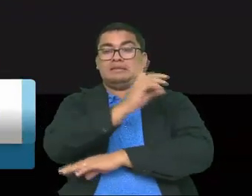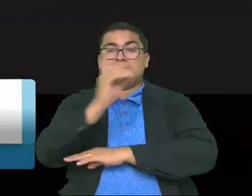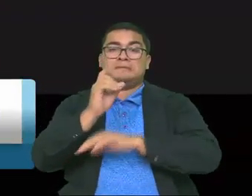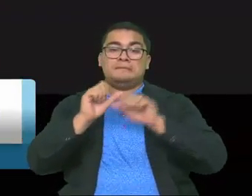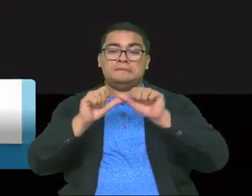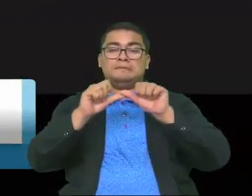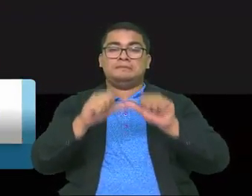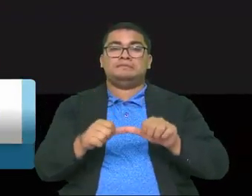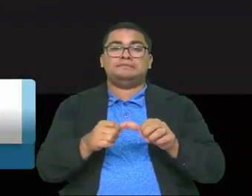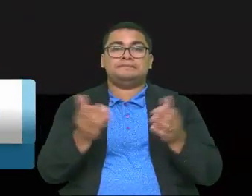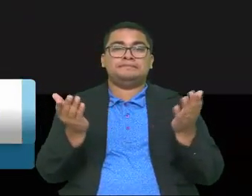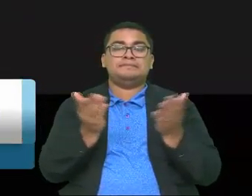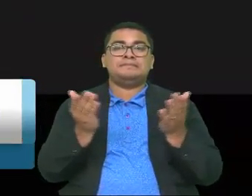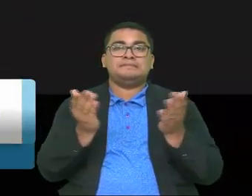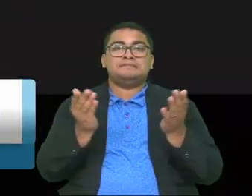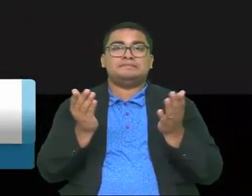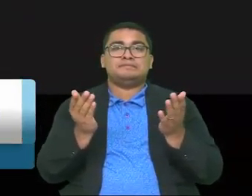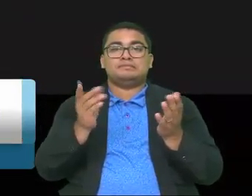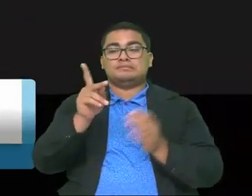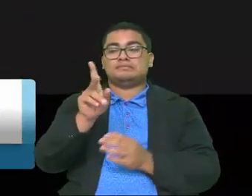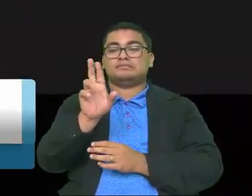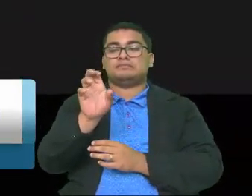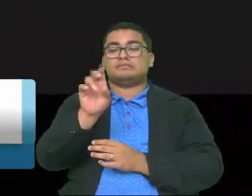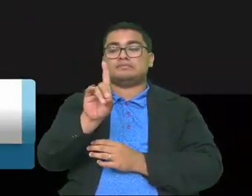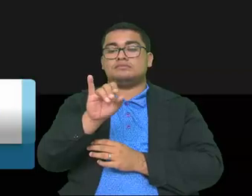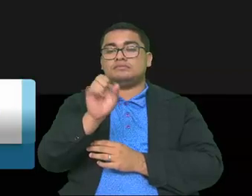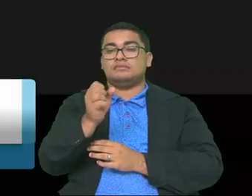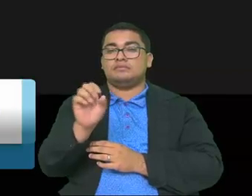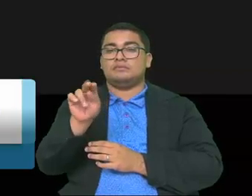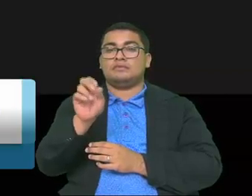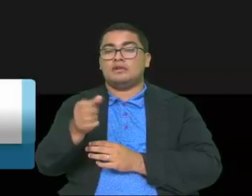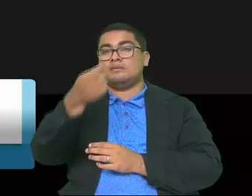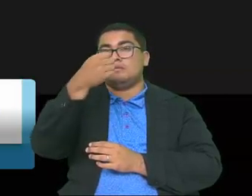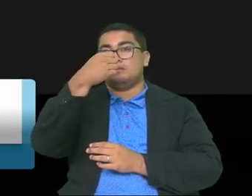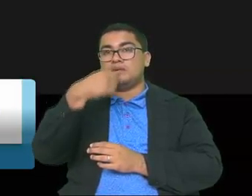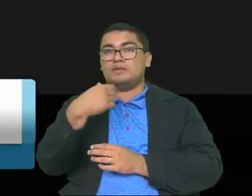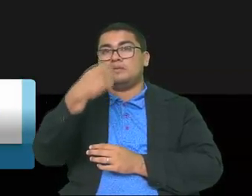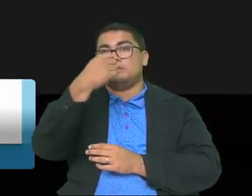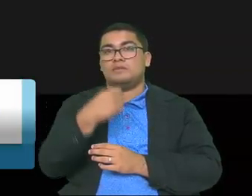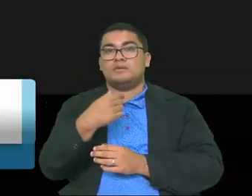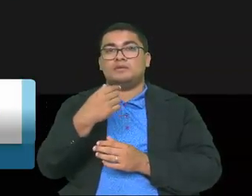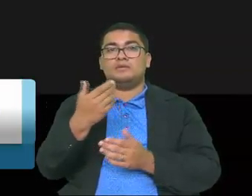en el transcurso de los días. Se usa corticoides como metilprednisolona de manera